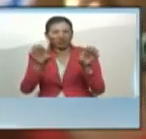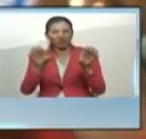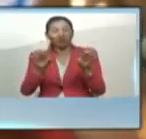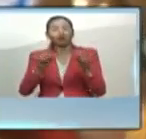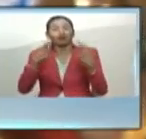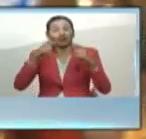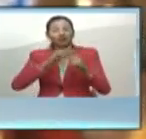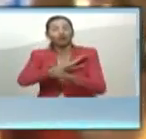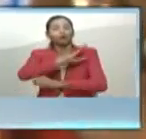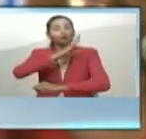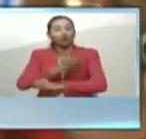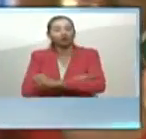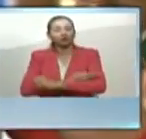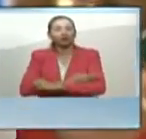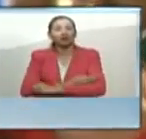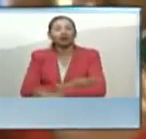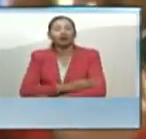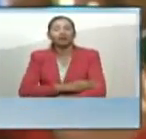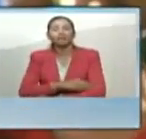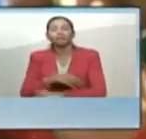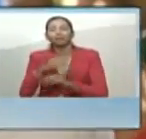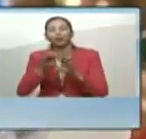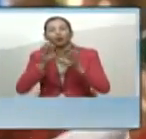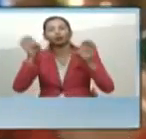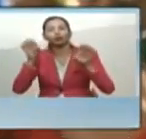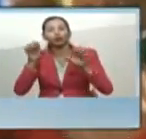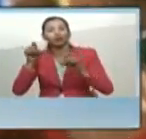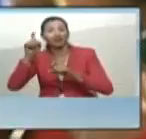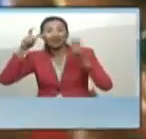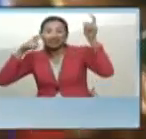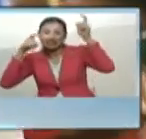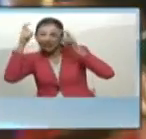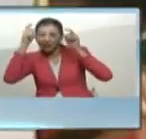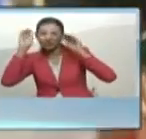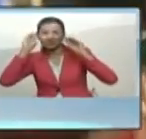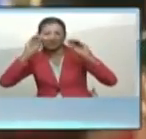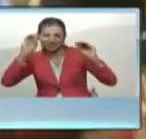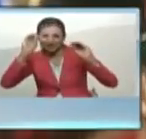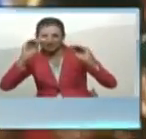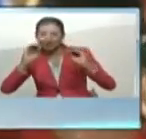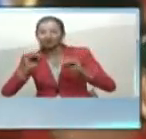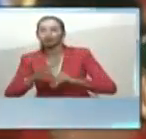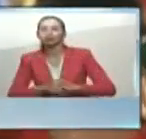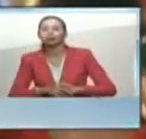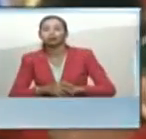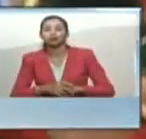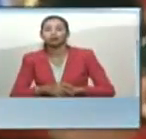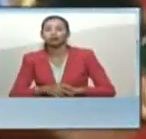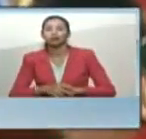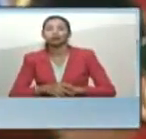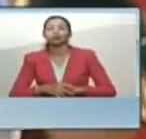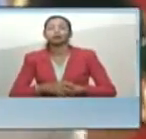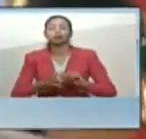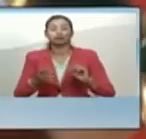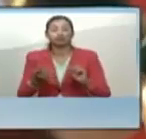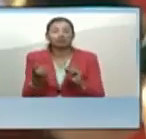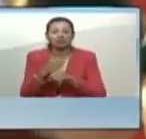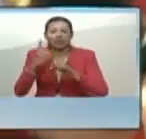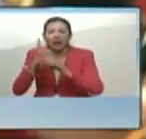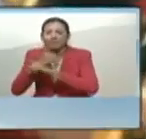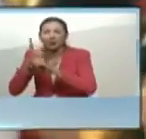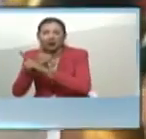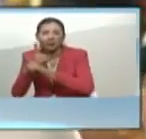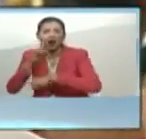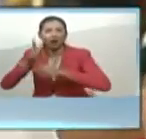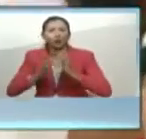fortalecimiento de la pedagogía de Chávez, enmarcado en nuestros dirigentes, rectificando y reestructurando dirigentes que